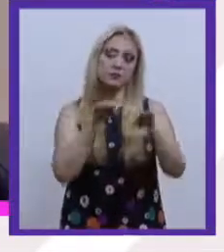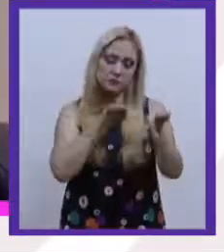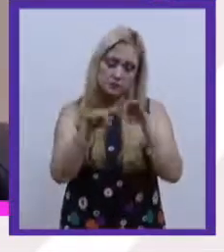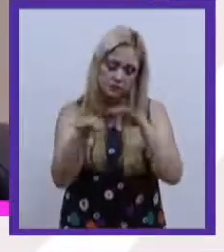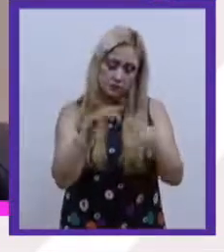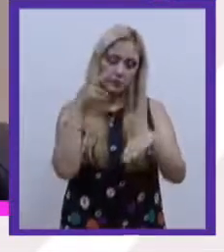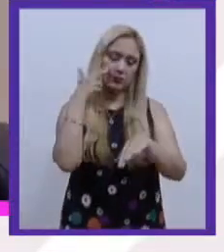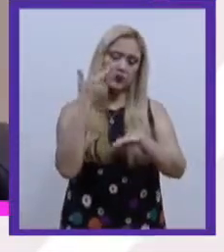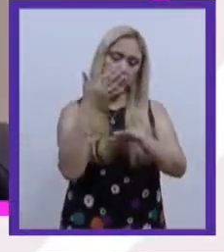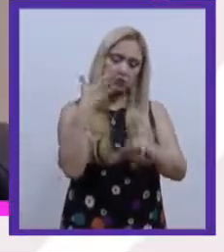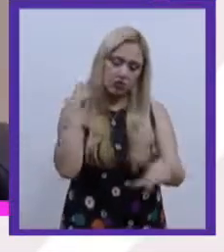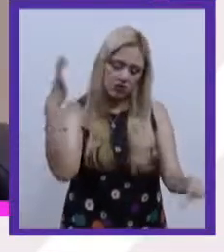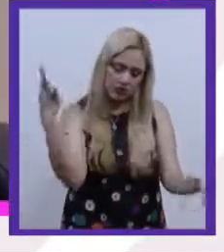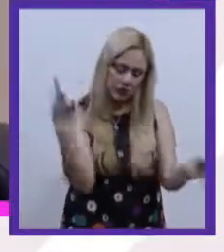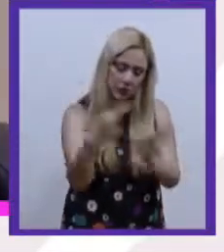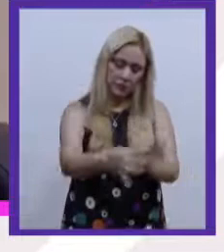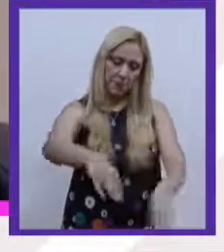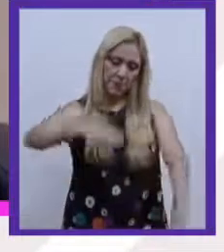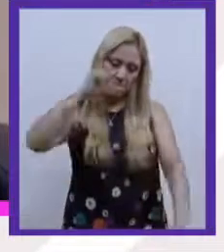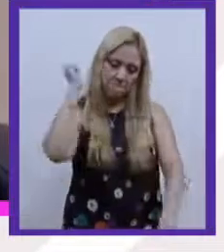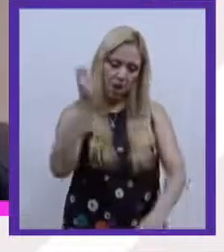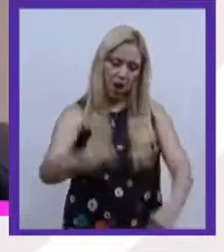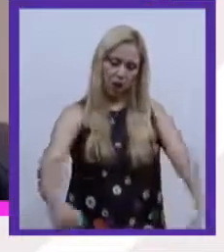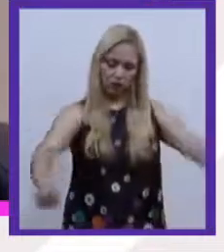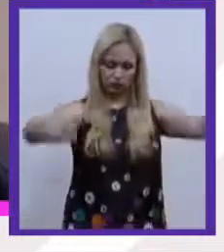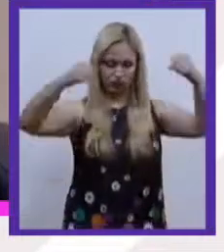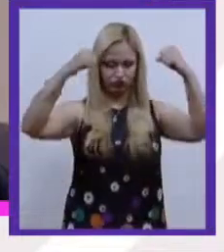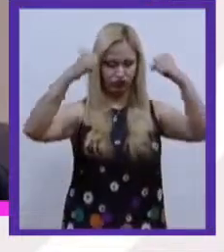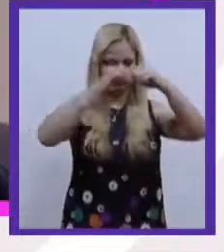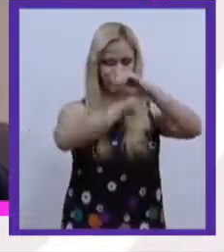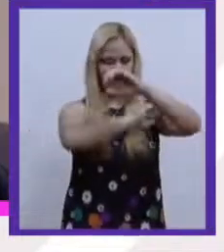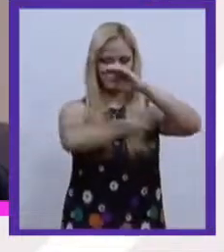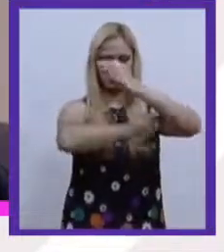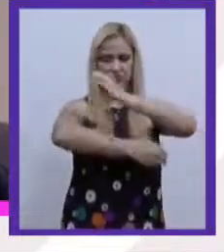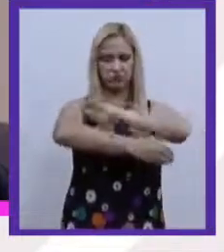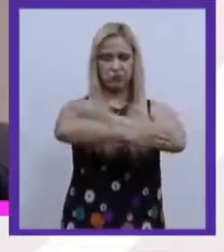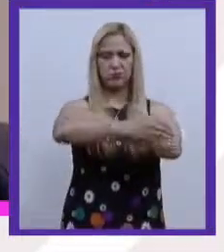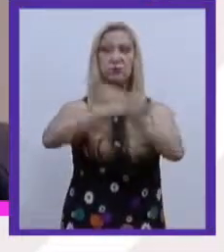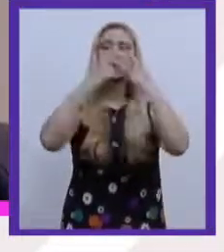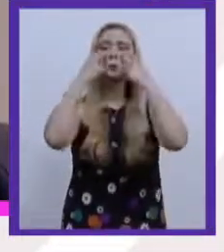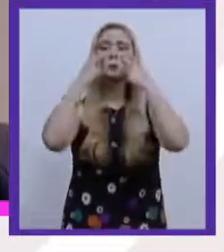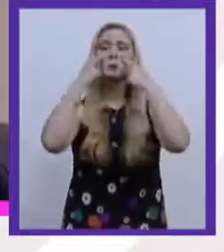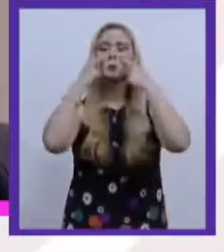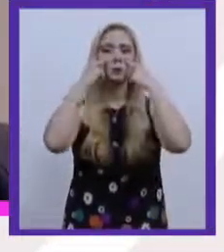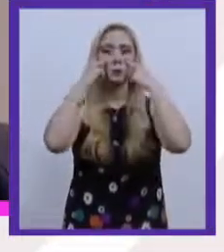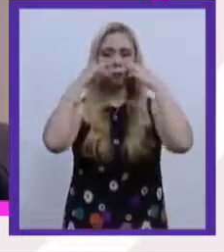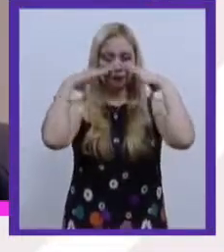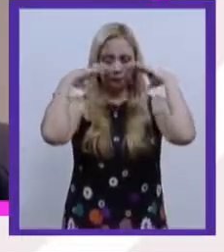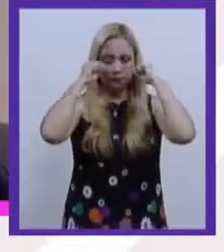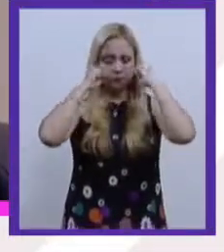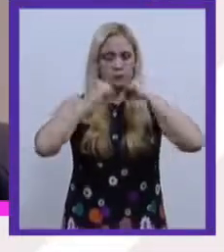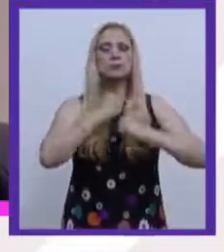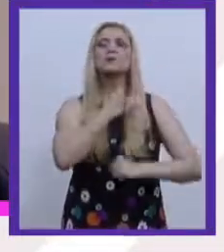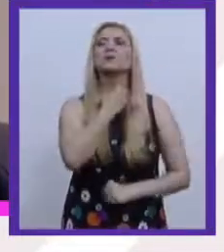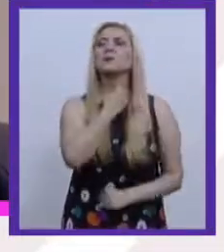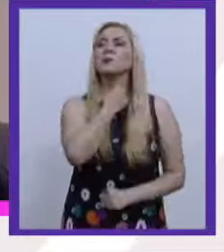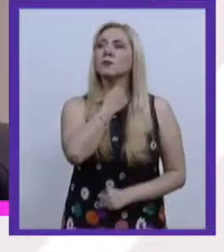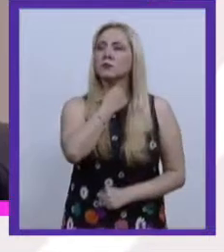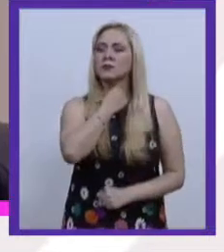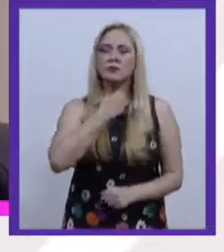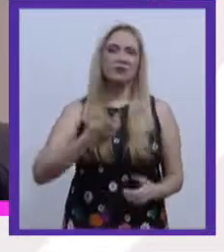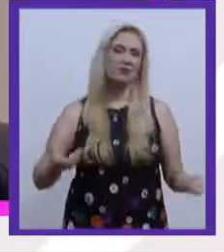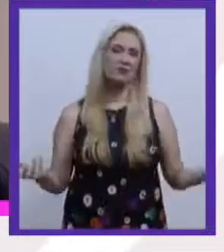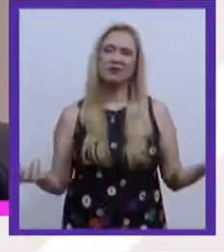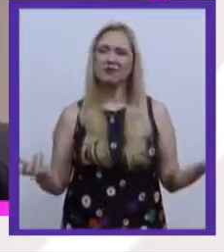el responsable, el fuerte, ¿no? El que no se quiebra, el que no llora. Y afortunadamente en las nuevas juventudes está